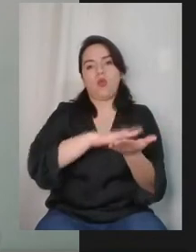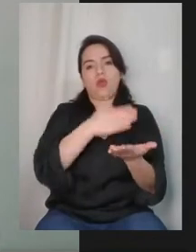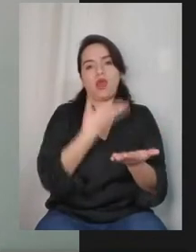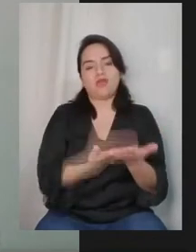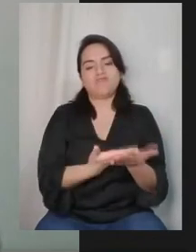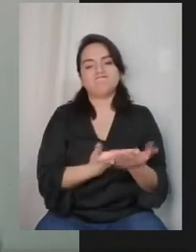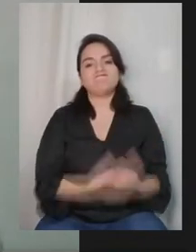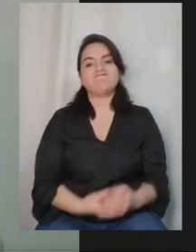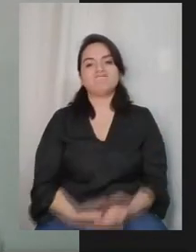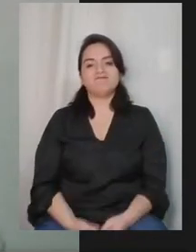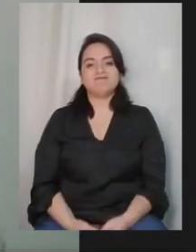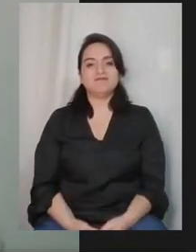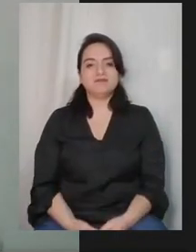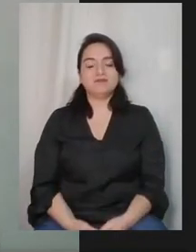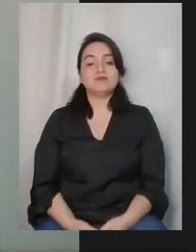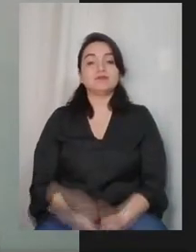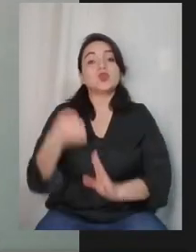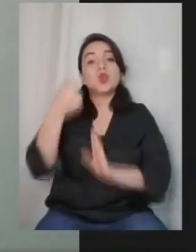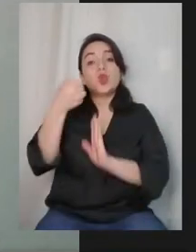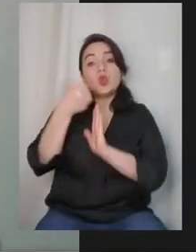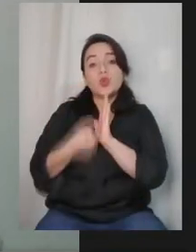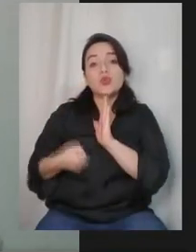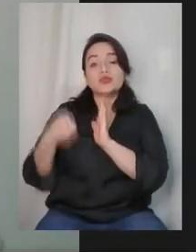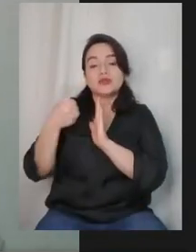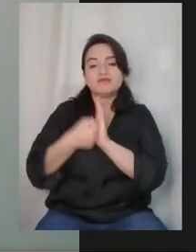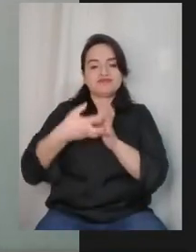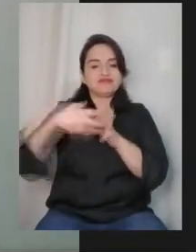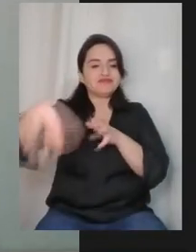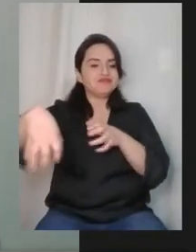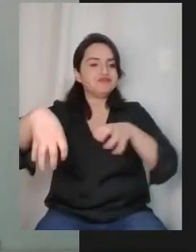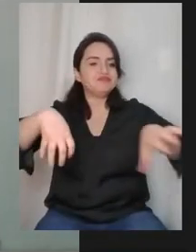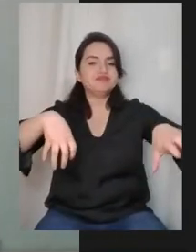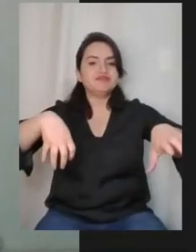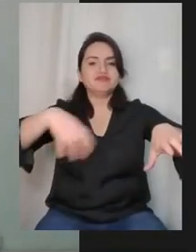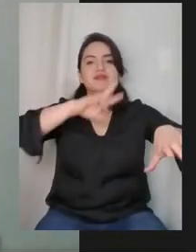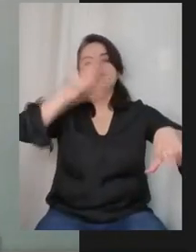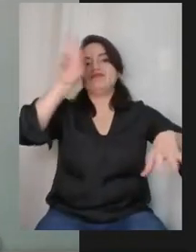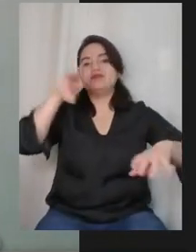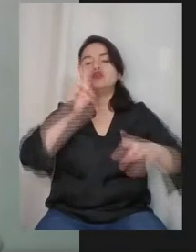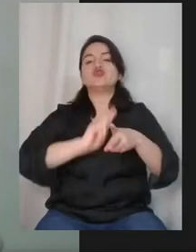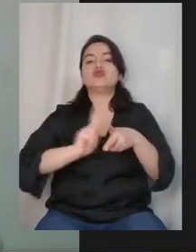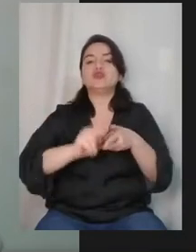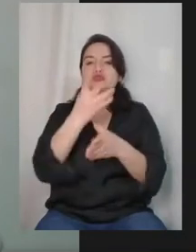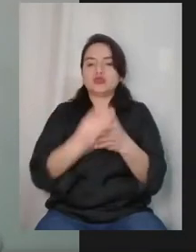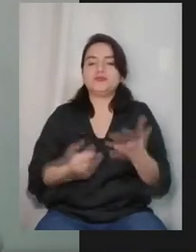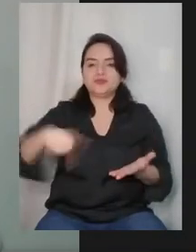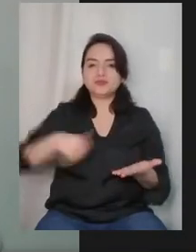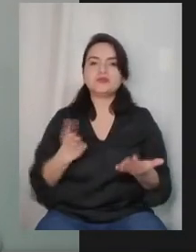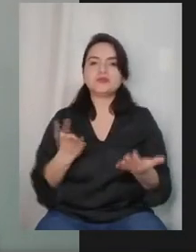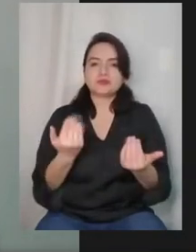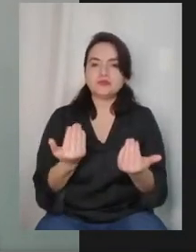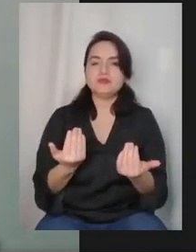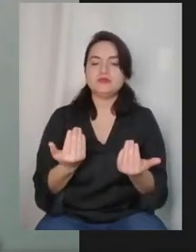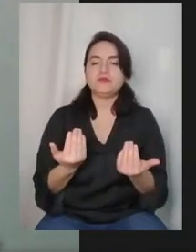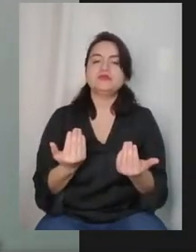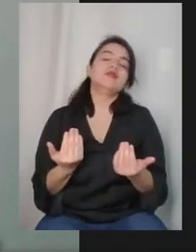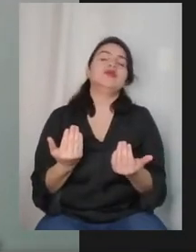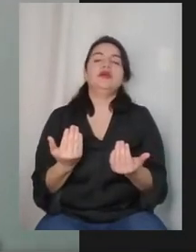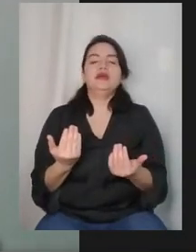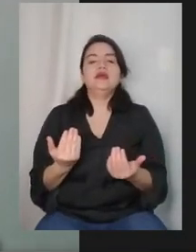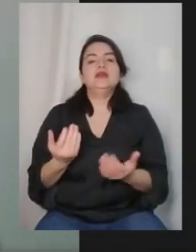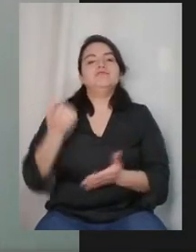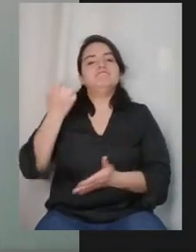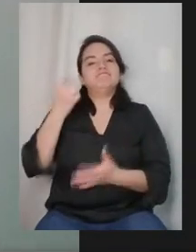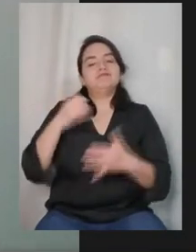de las luchas claramente nos ha distraído las soluciones que se necesitan, nos ha desgastado en la lucha y ha